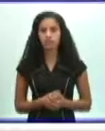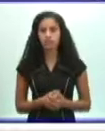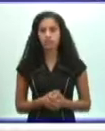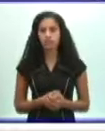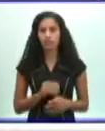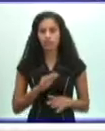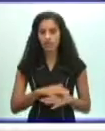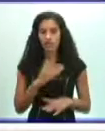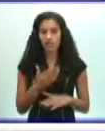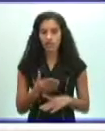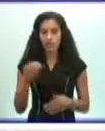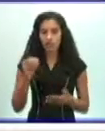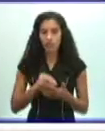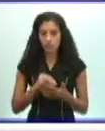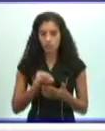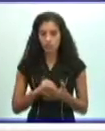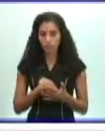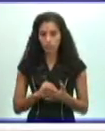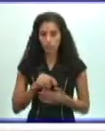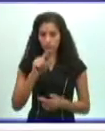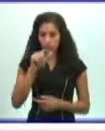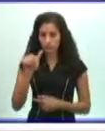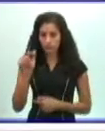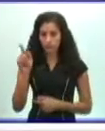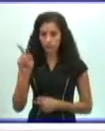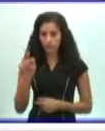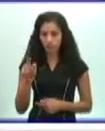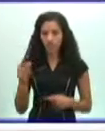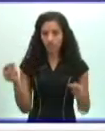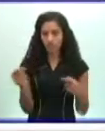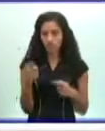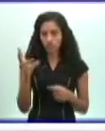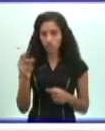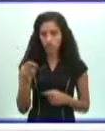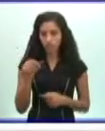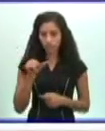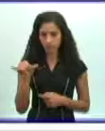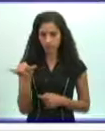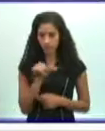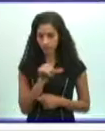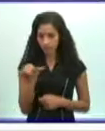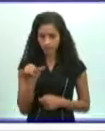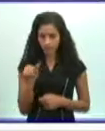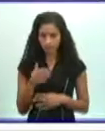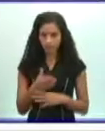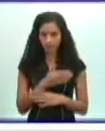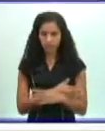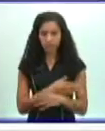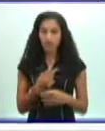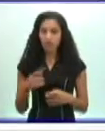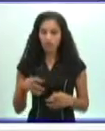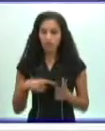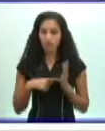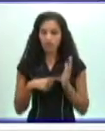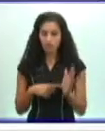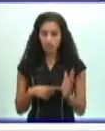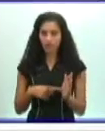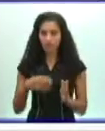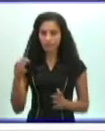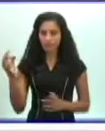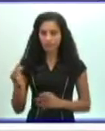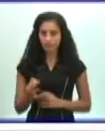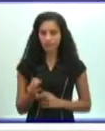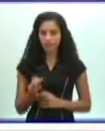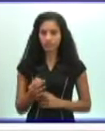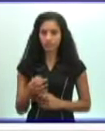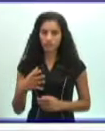Y aplico nuevamente la multiplicación y el resultado ha coincidido, lo que demuestra la veracidad